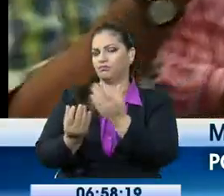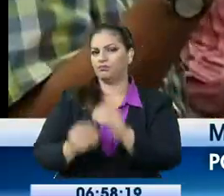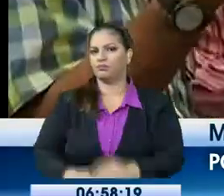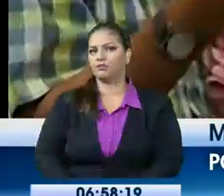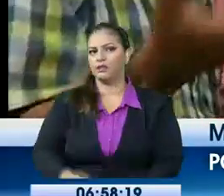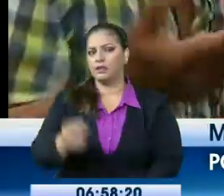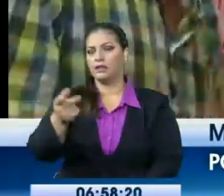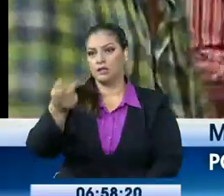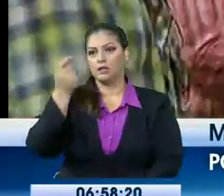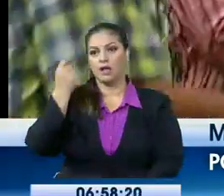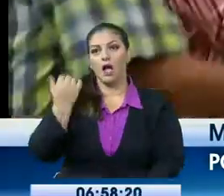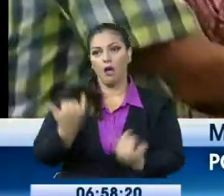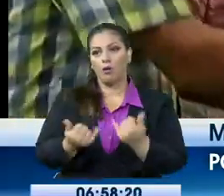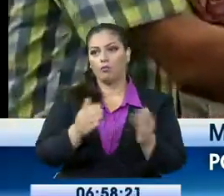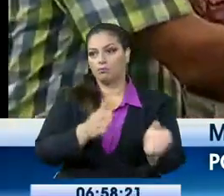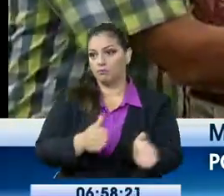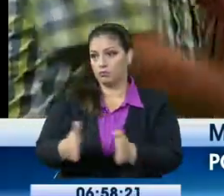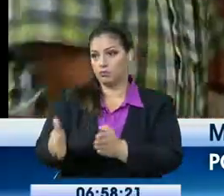idea.